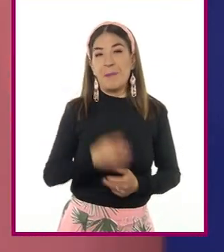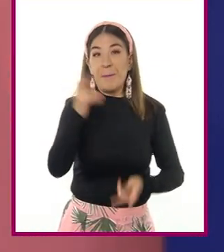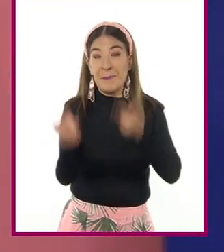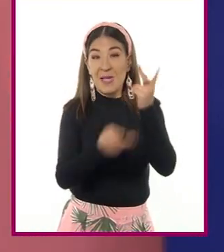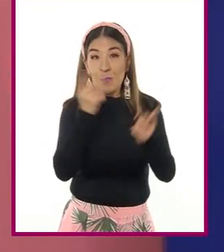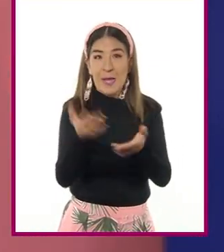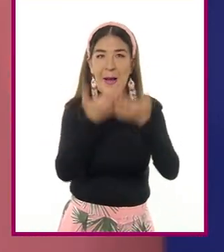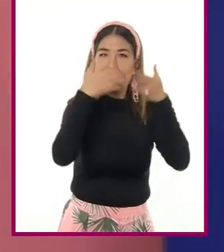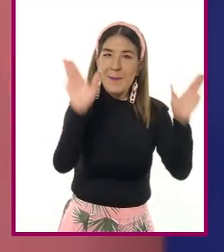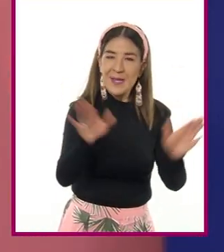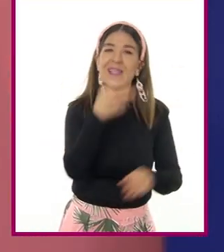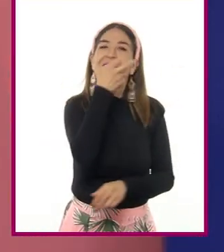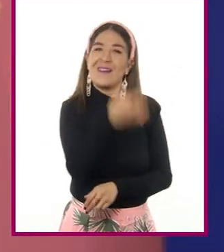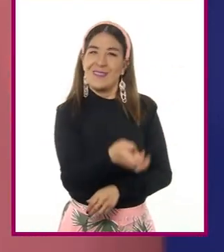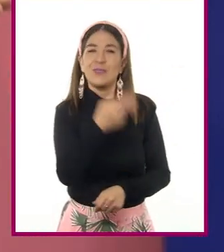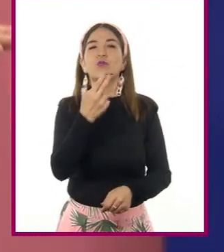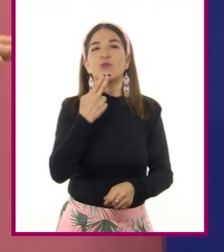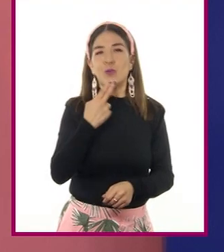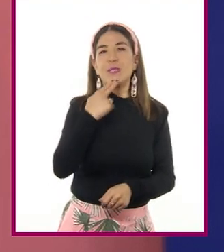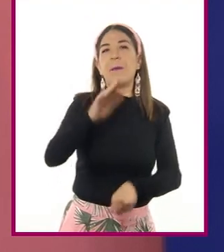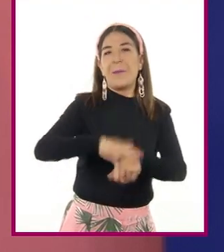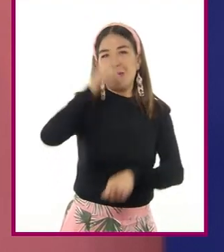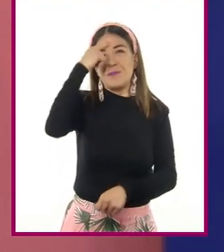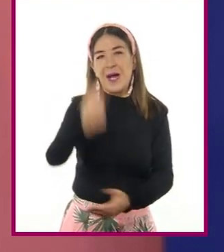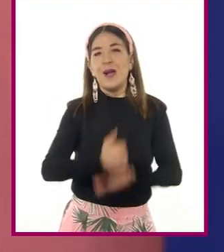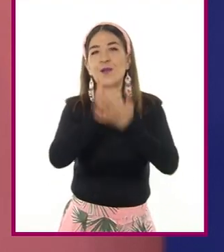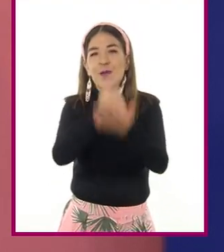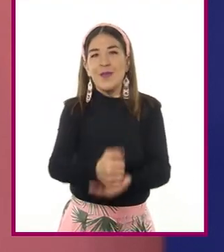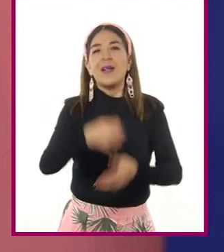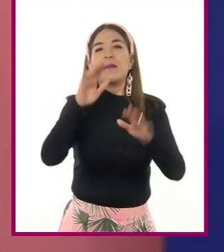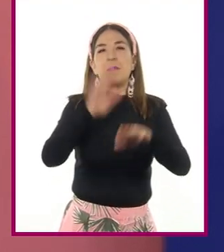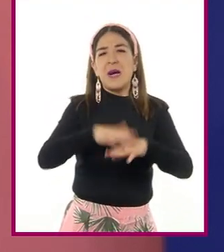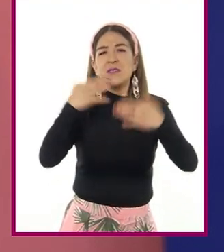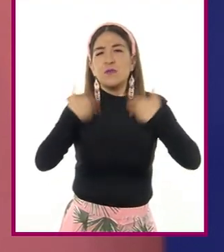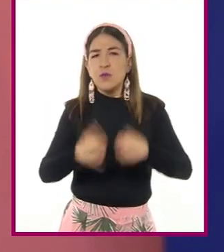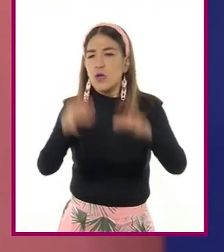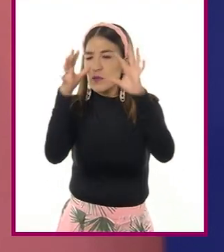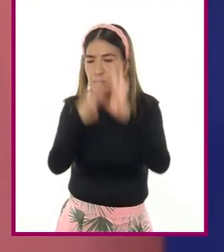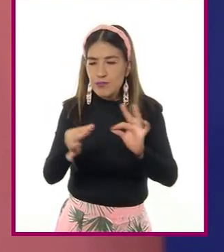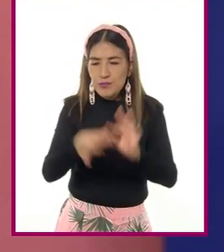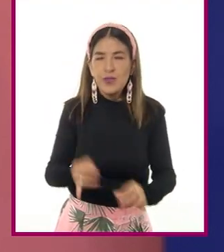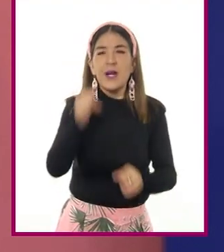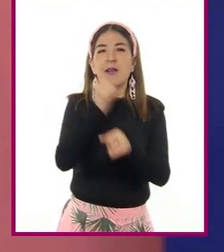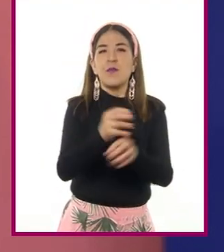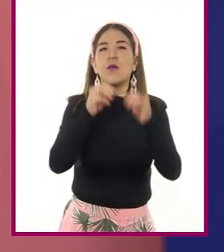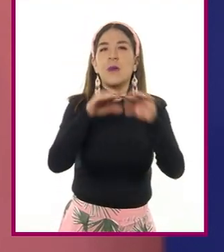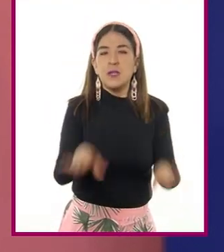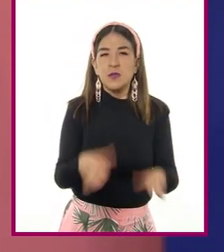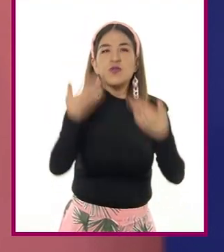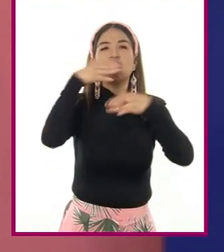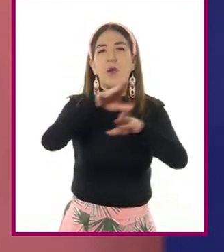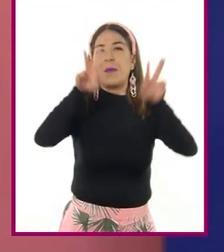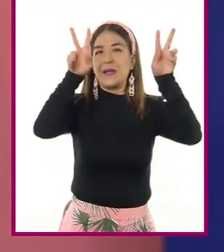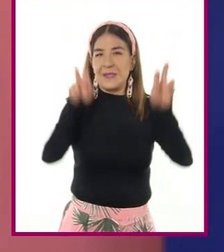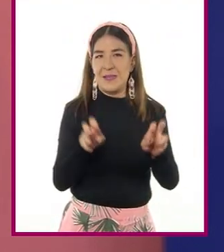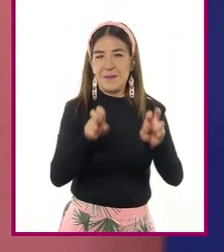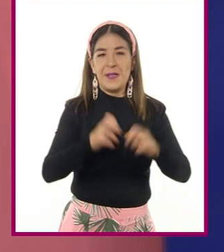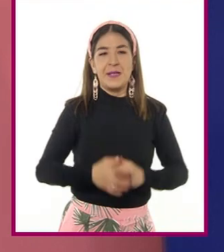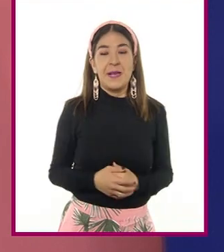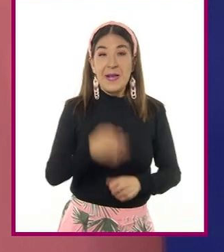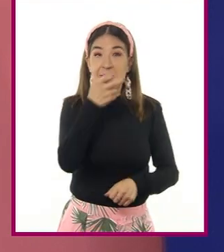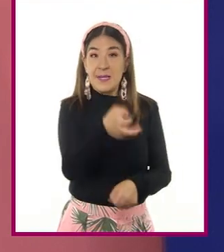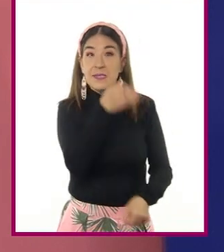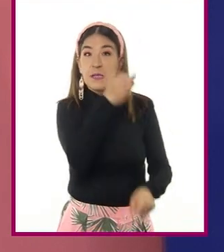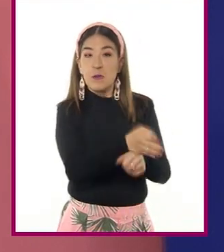preguntas abiertas son las que nos van a ayudar a facilitar la recopilación de la información sobre el tema elegido. En